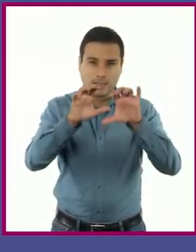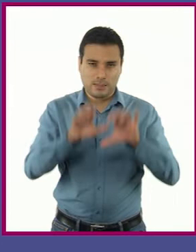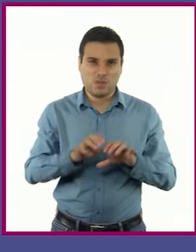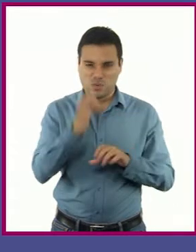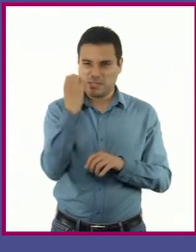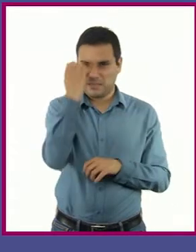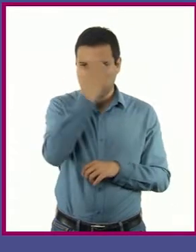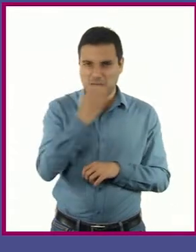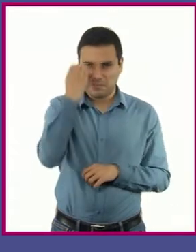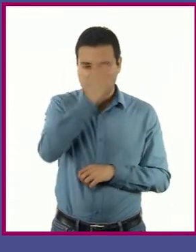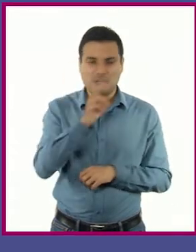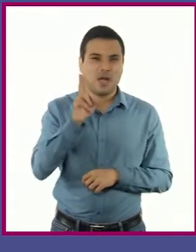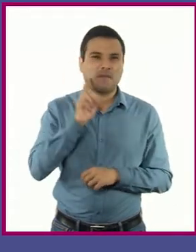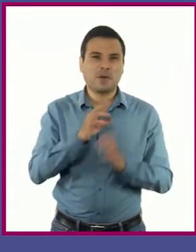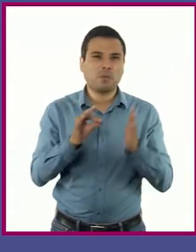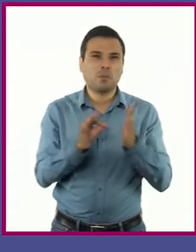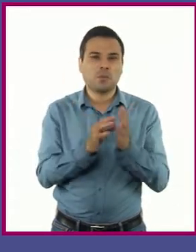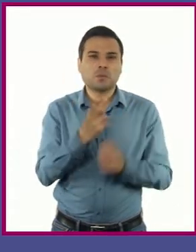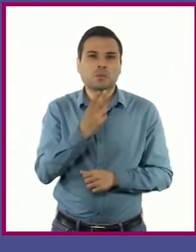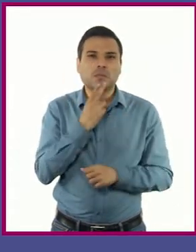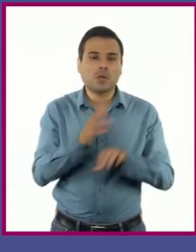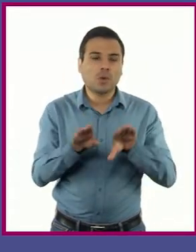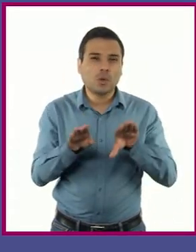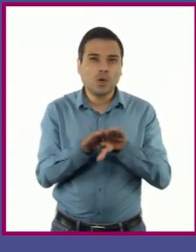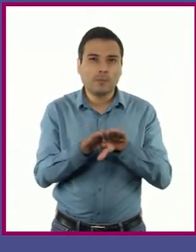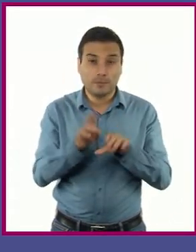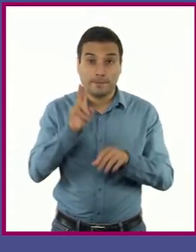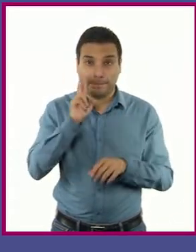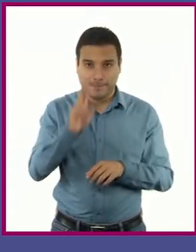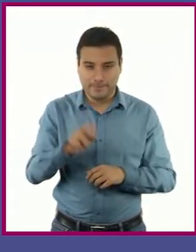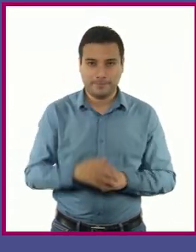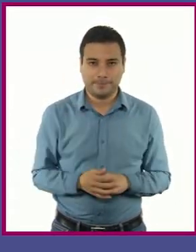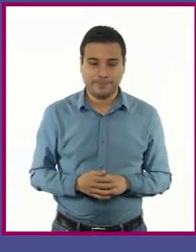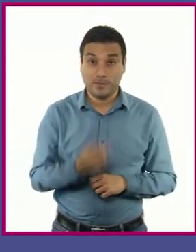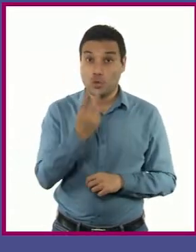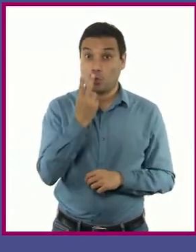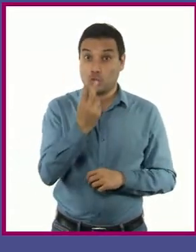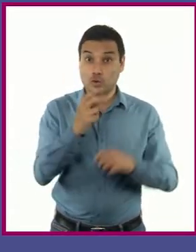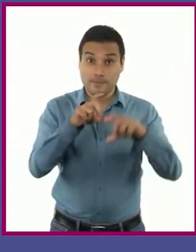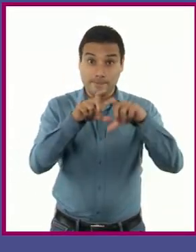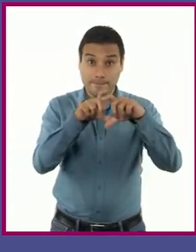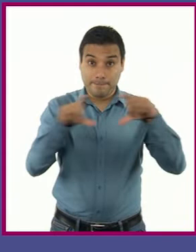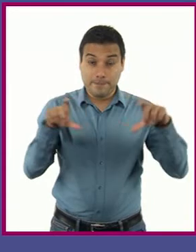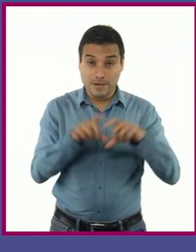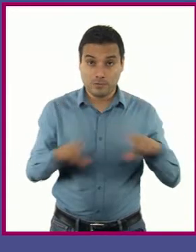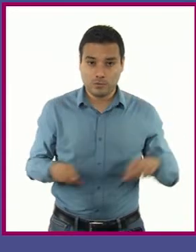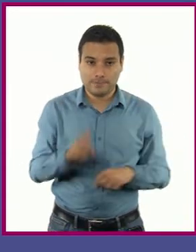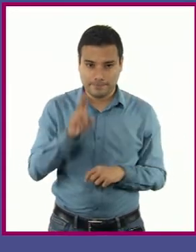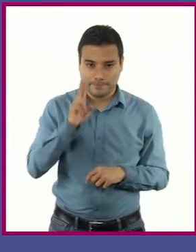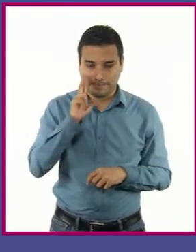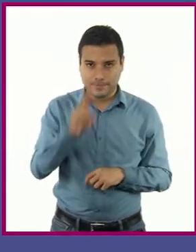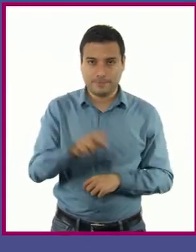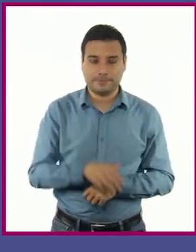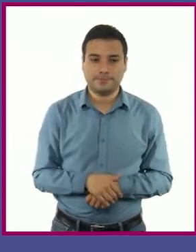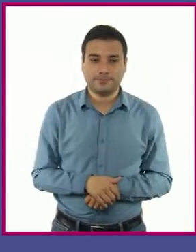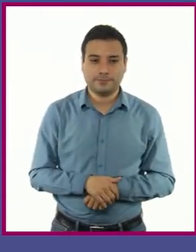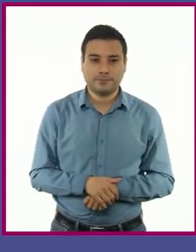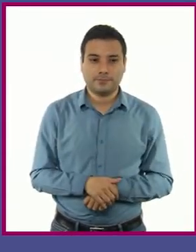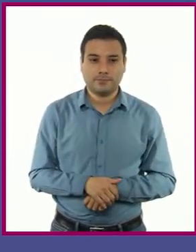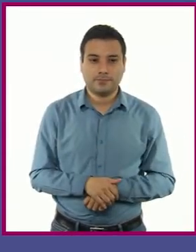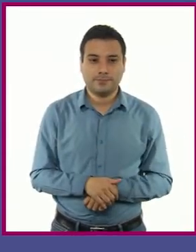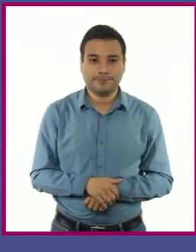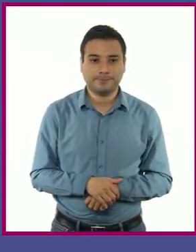el uso del punto. Pongamos atención en los últimos 2 párrafos del texto. El punto y aparte separa